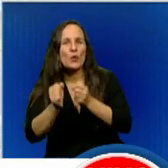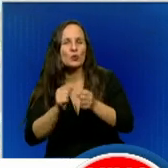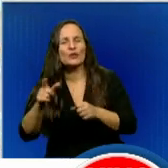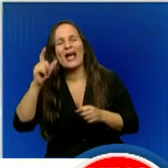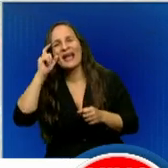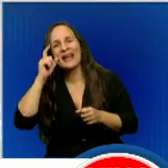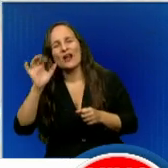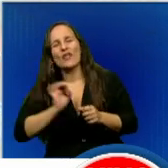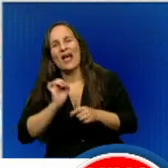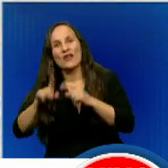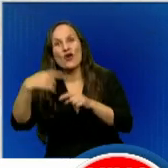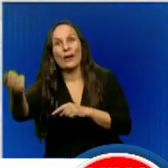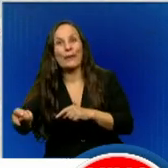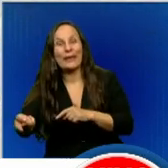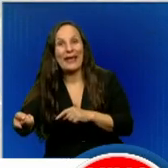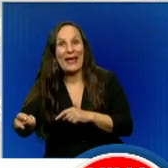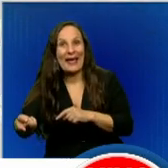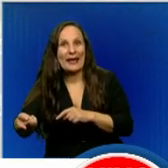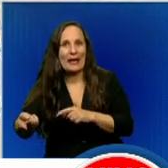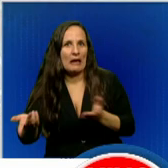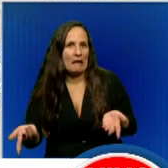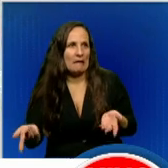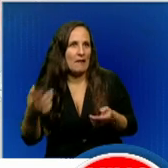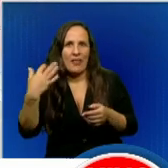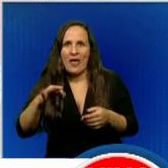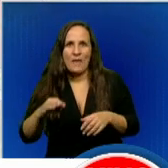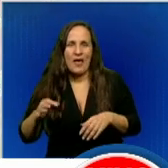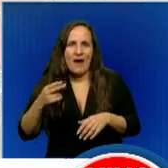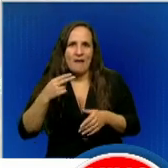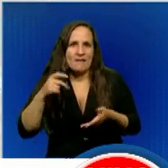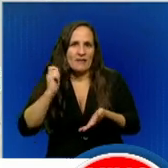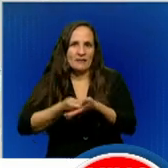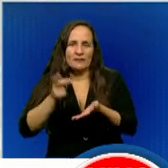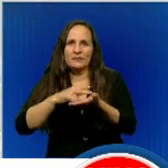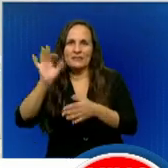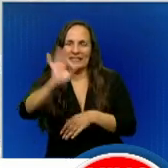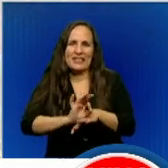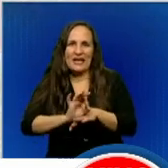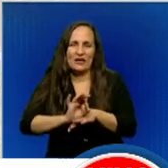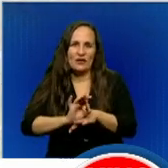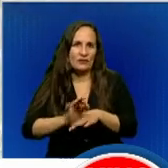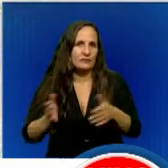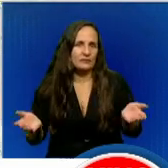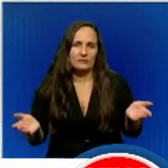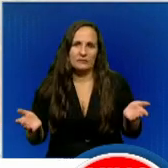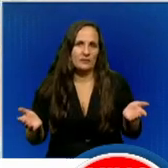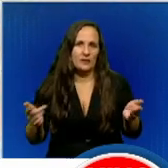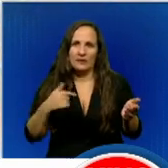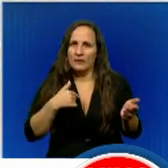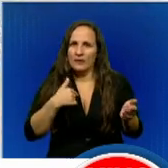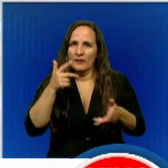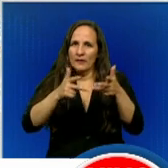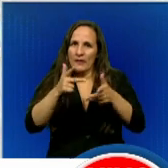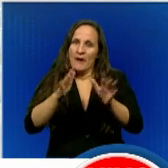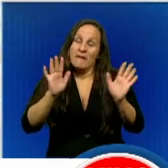del 2022 tenía que haber quedado exenta la industria de ingresos brutos como ejemplo los traigo nuevamente a colación